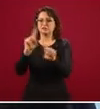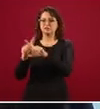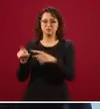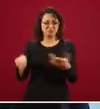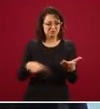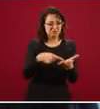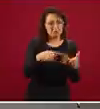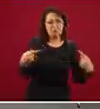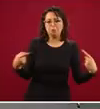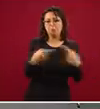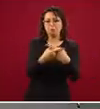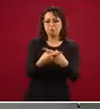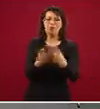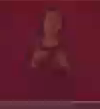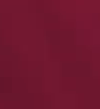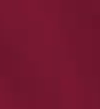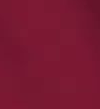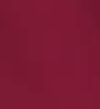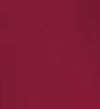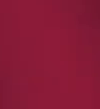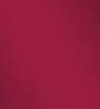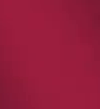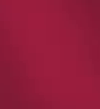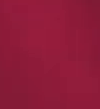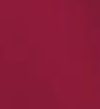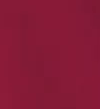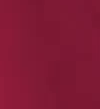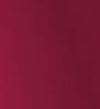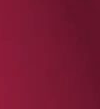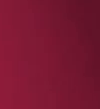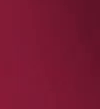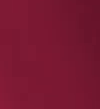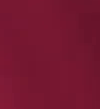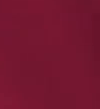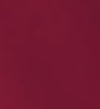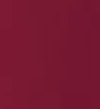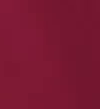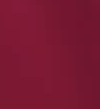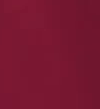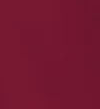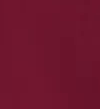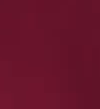de la medicina. Gobierno de México.